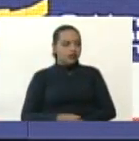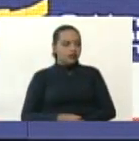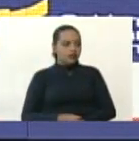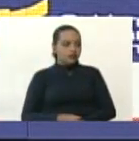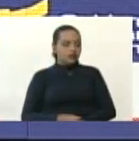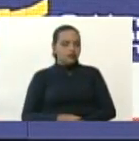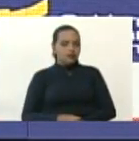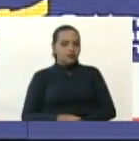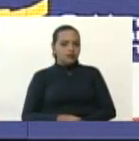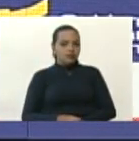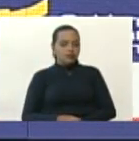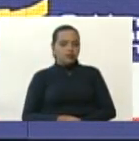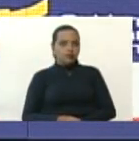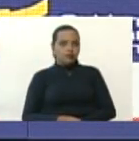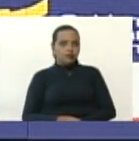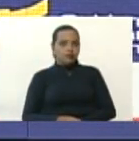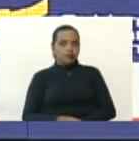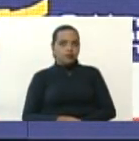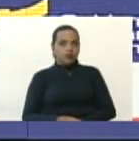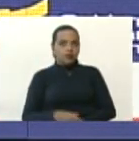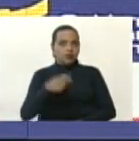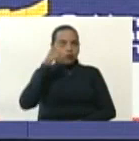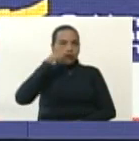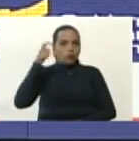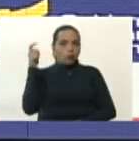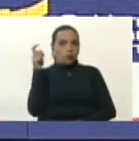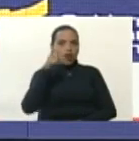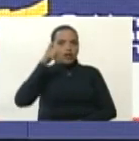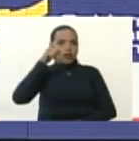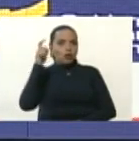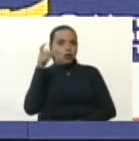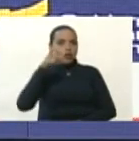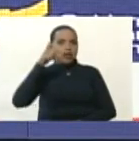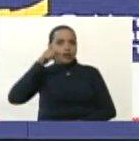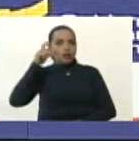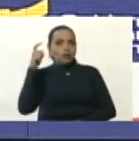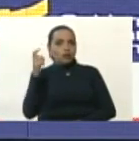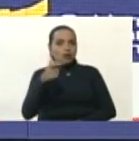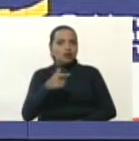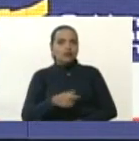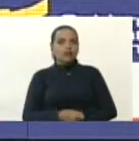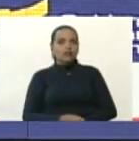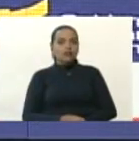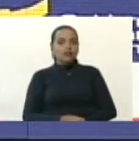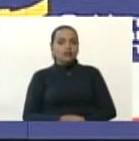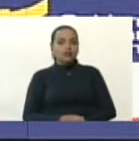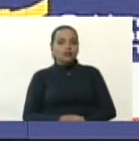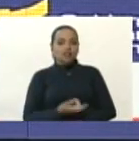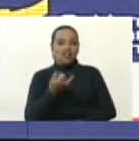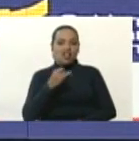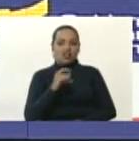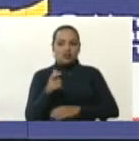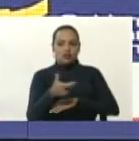Pascua. Guárico, Guárico, Guárico, allá está nuestro